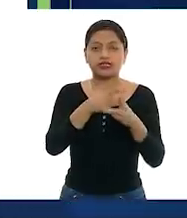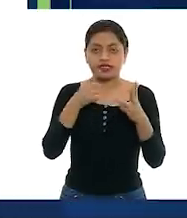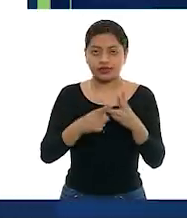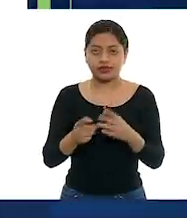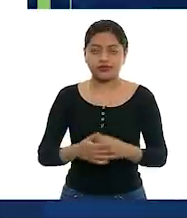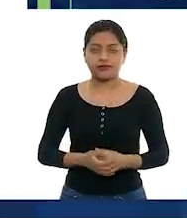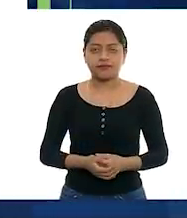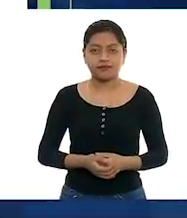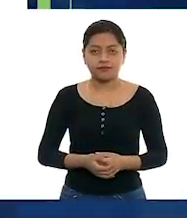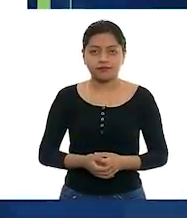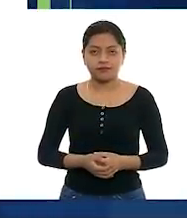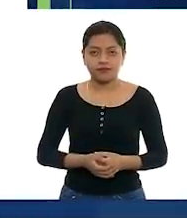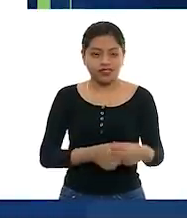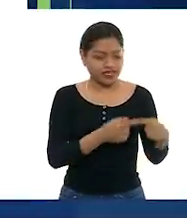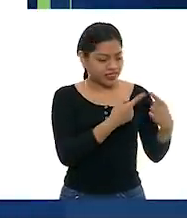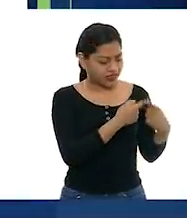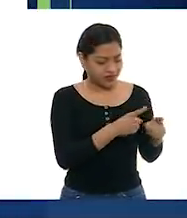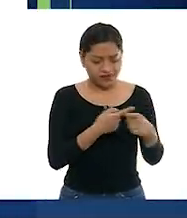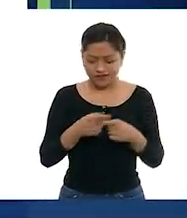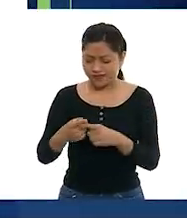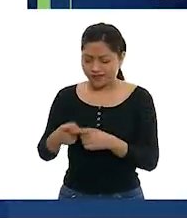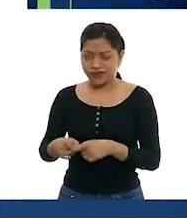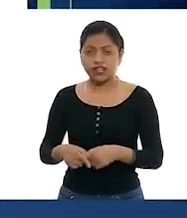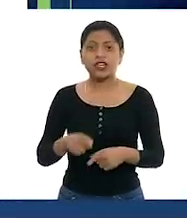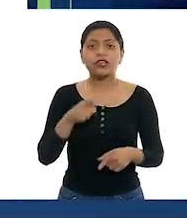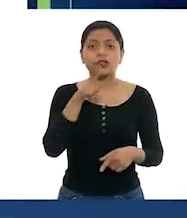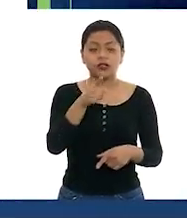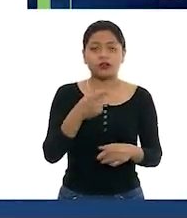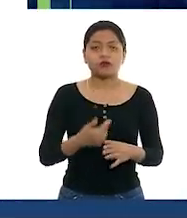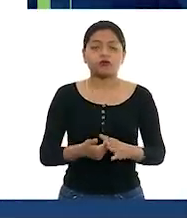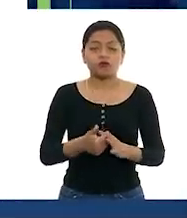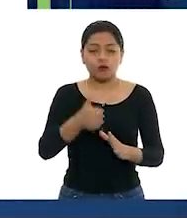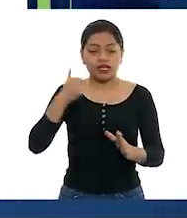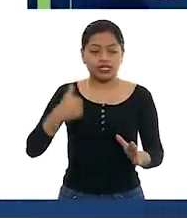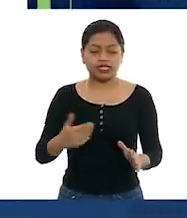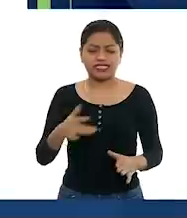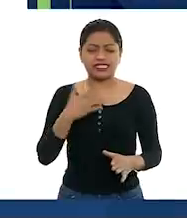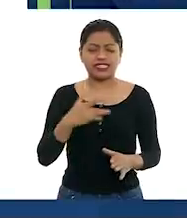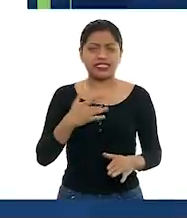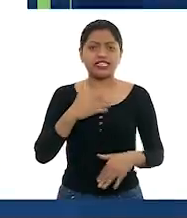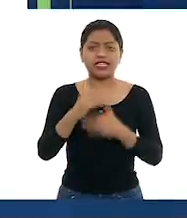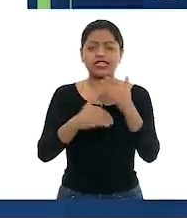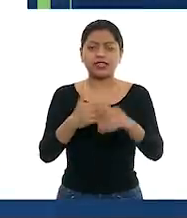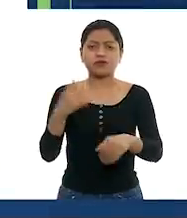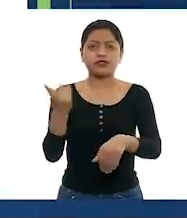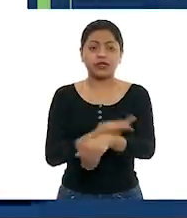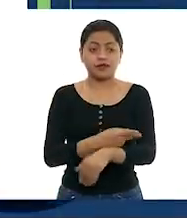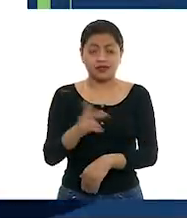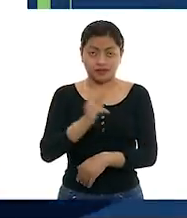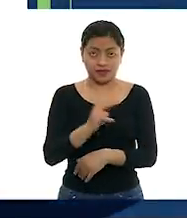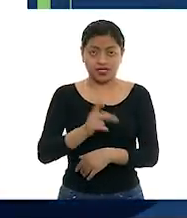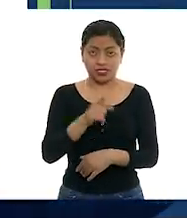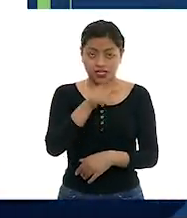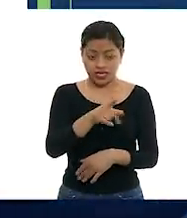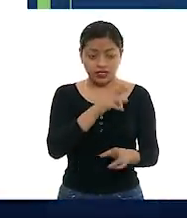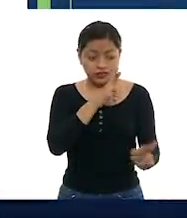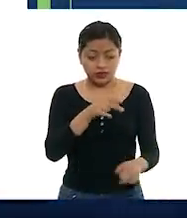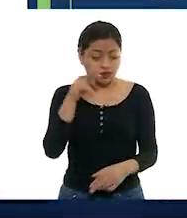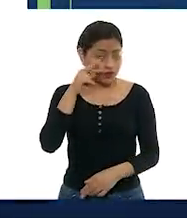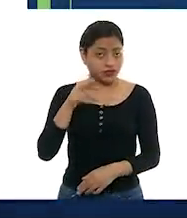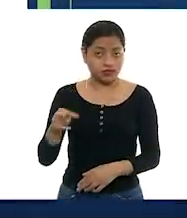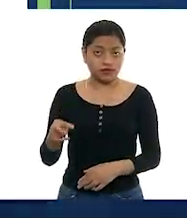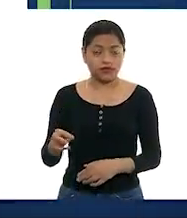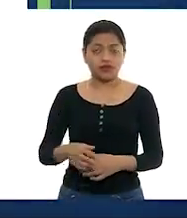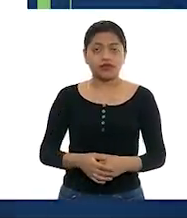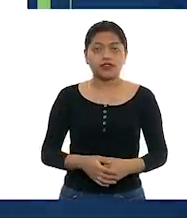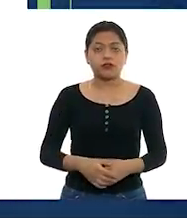Raúl, ¿qué tan diferente fue tu explicación inicial del resultado obtenido? Bueno, pues yo tenía idea de que